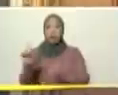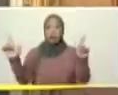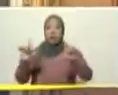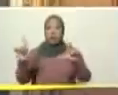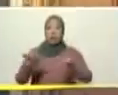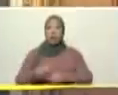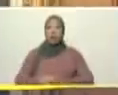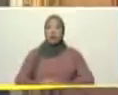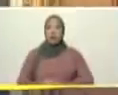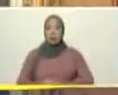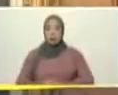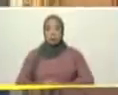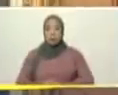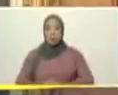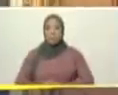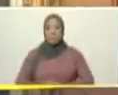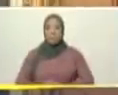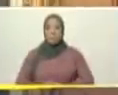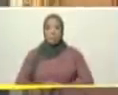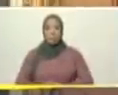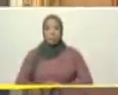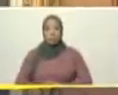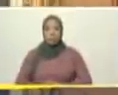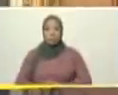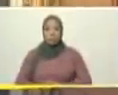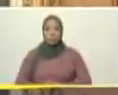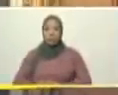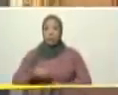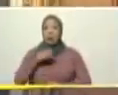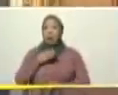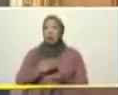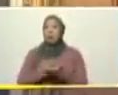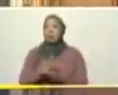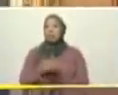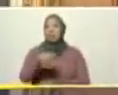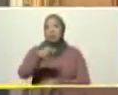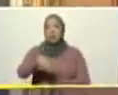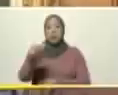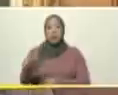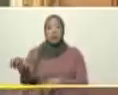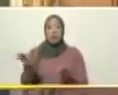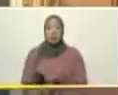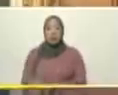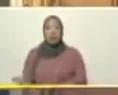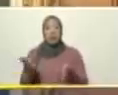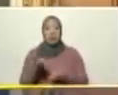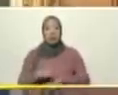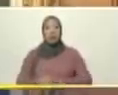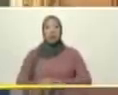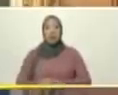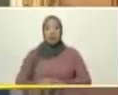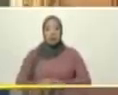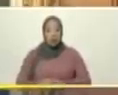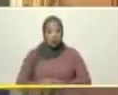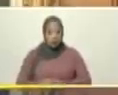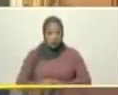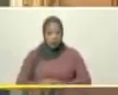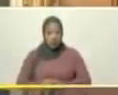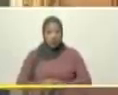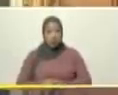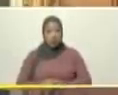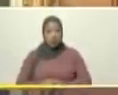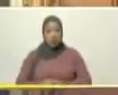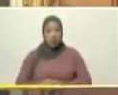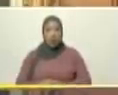impresionante. Son imágenes que quedaron para siempre. Los canales de televisión se desconectaron y